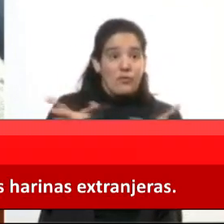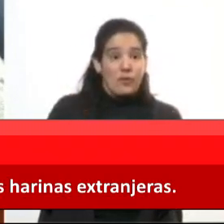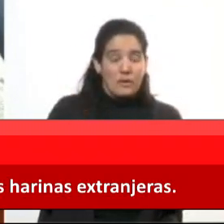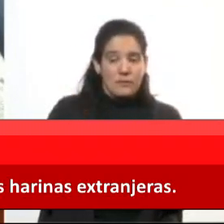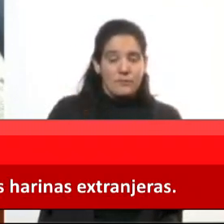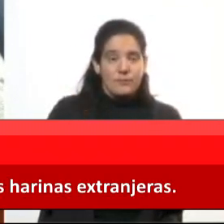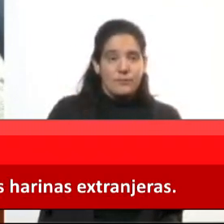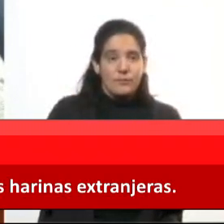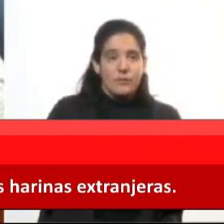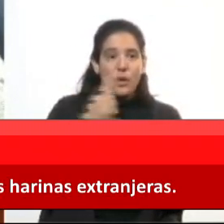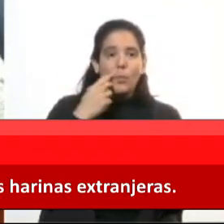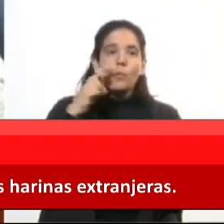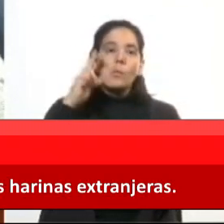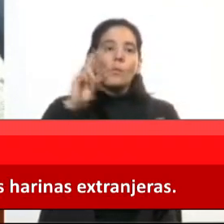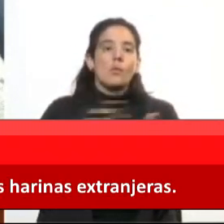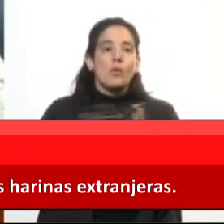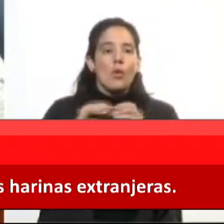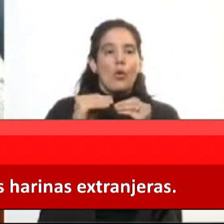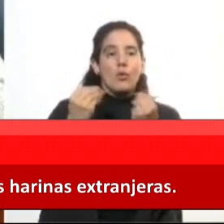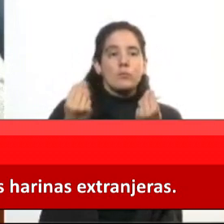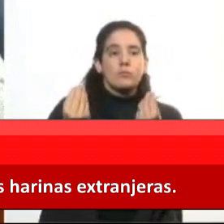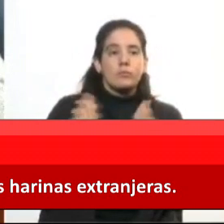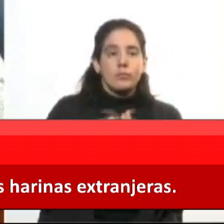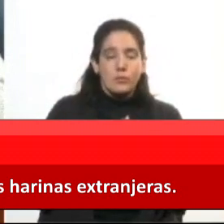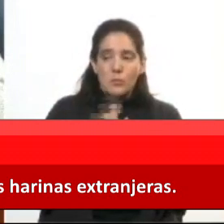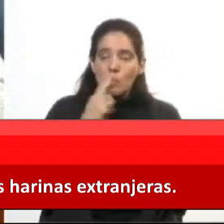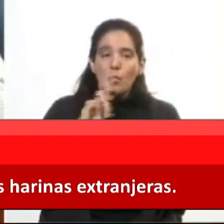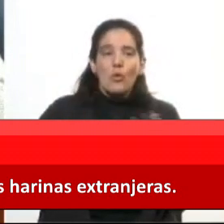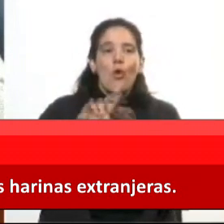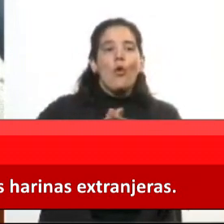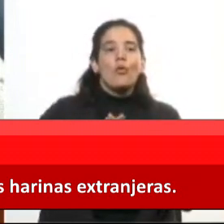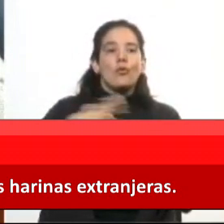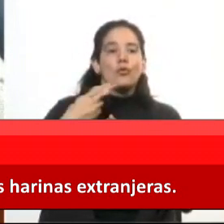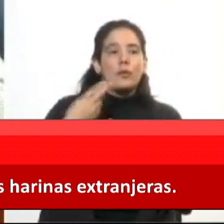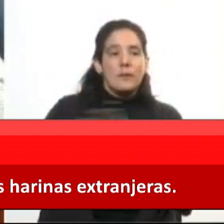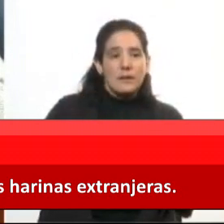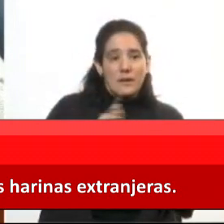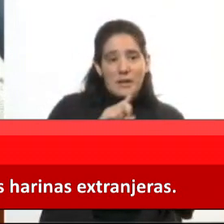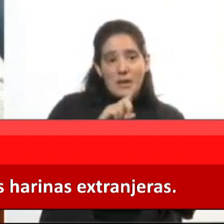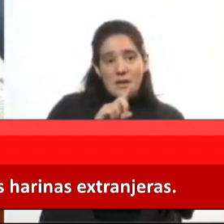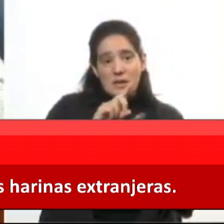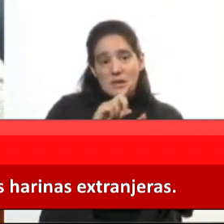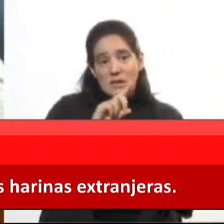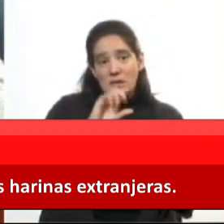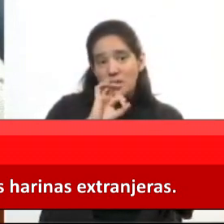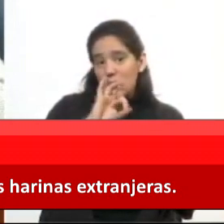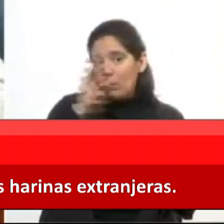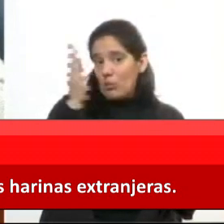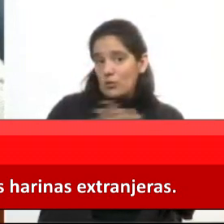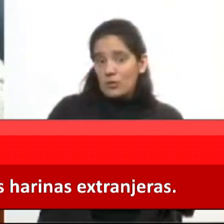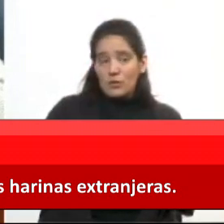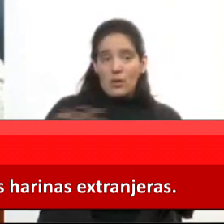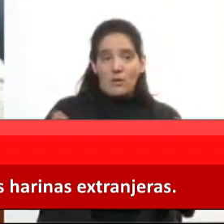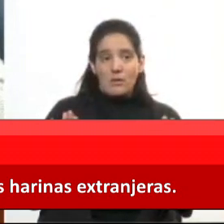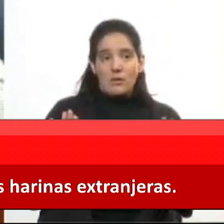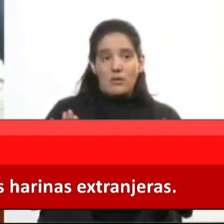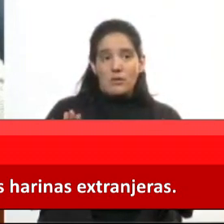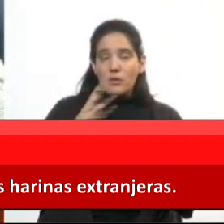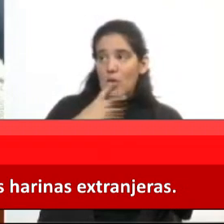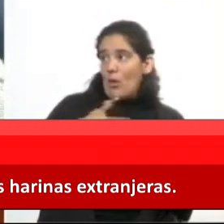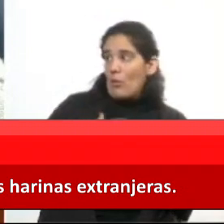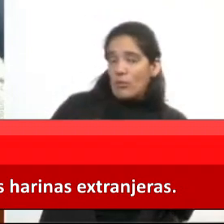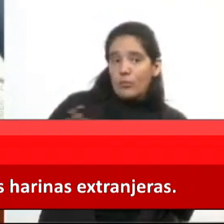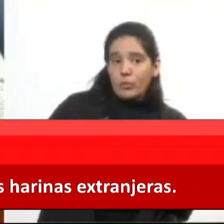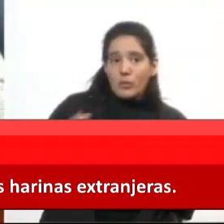finalizó, aplicando la tasa global arancelaria intrazona correspondiente al 0%. Evidentemente tiene